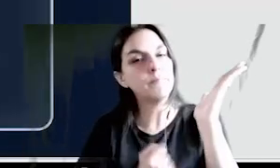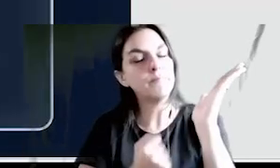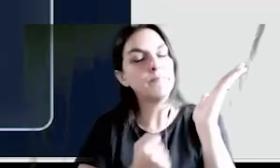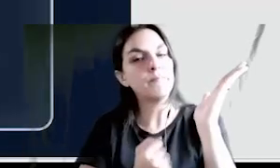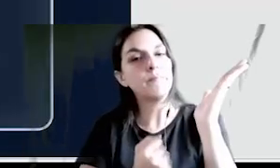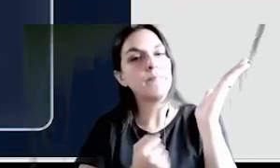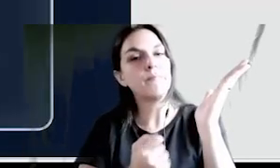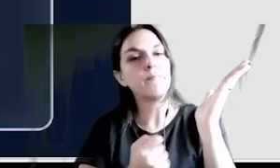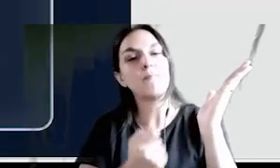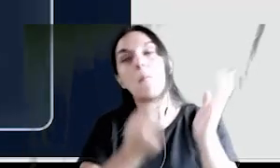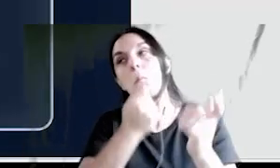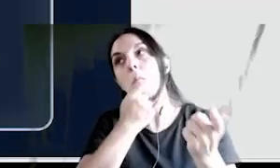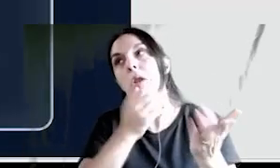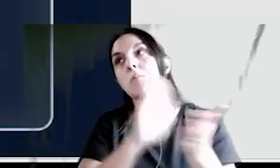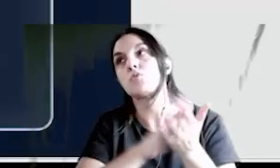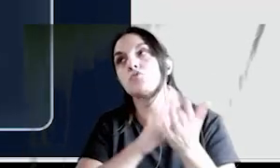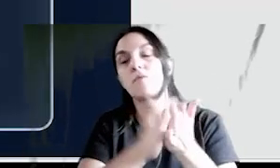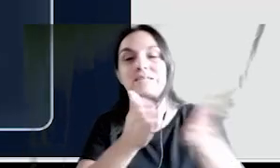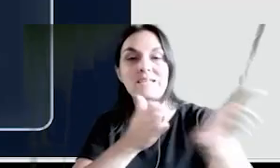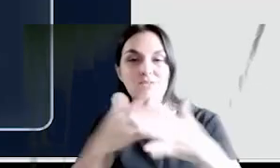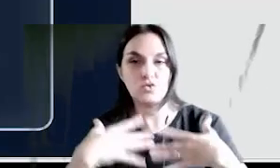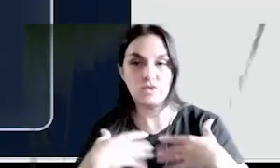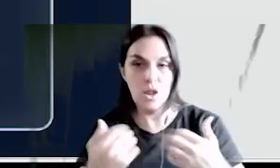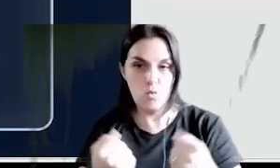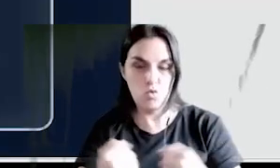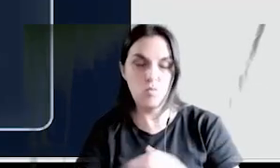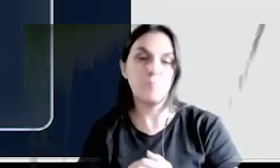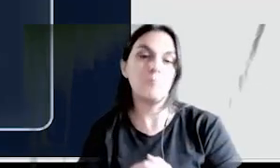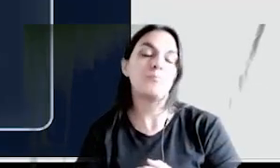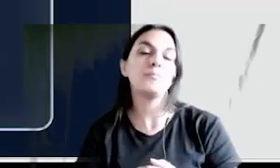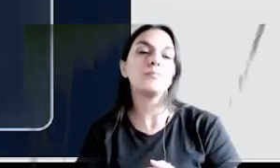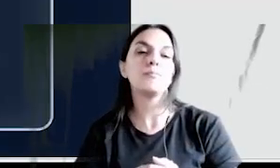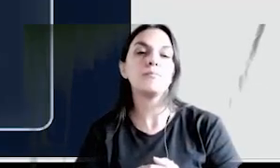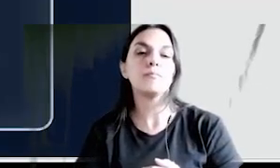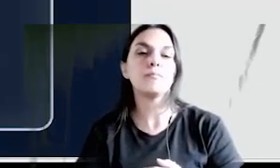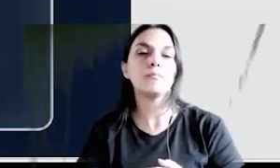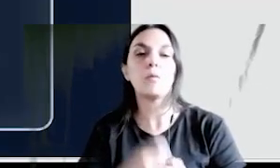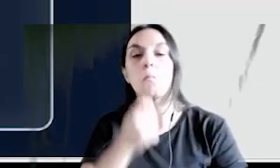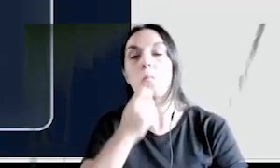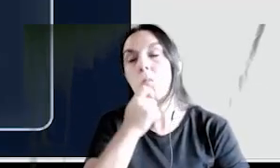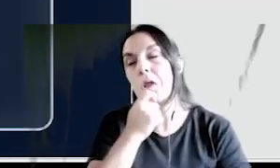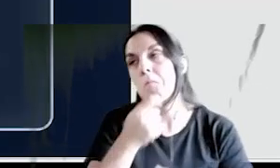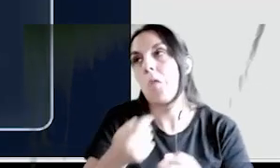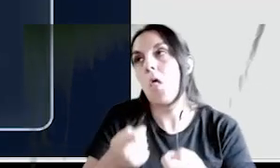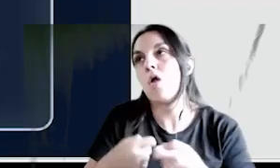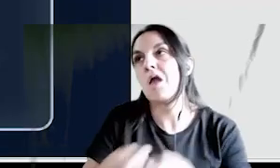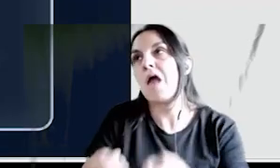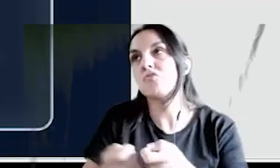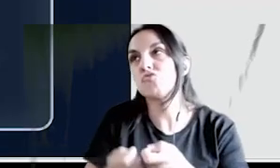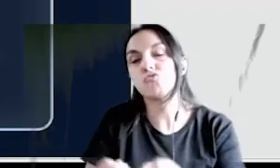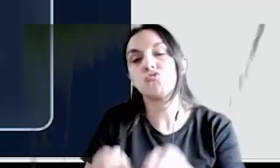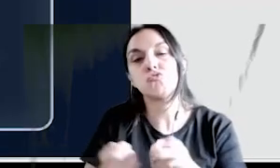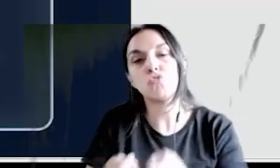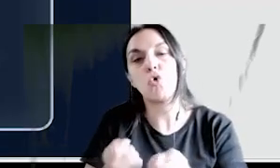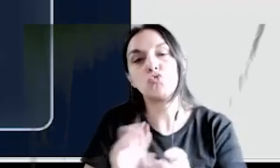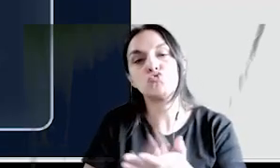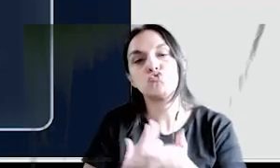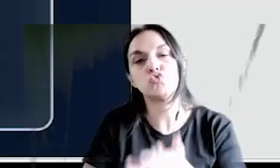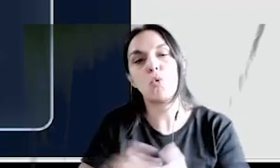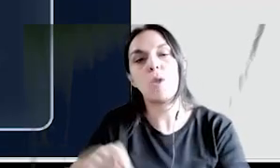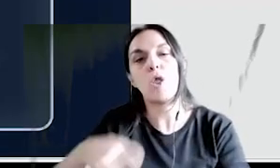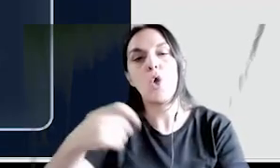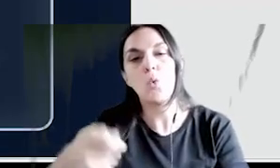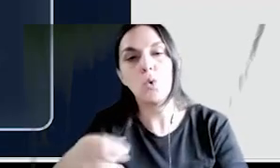por ejemplo, con servicios de salud. Nosotros podemos deducir los gastos que tenemos de cuotas médicos